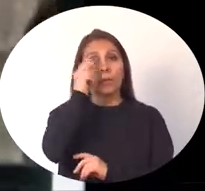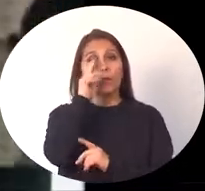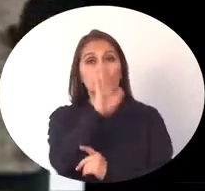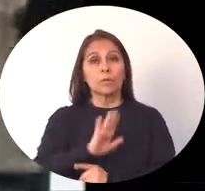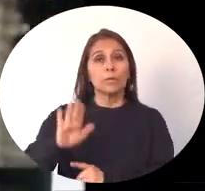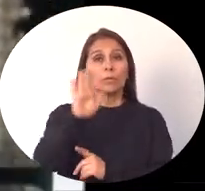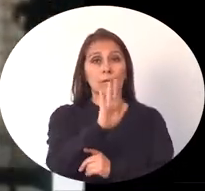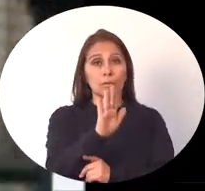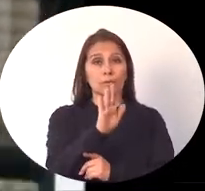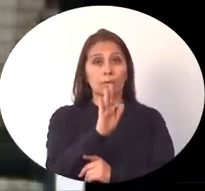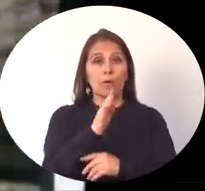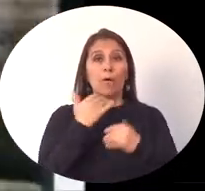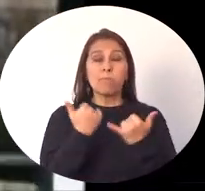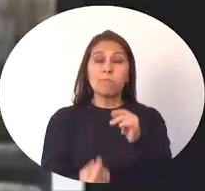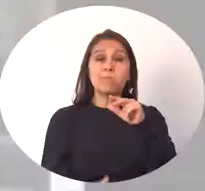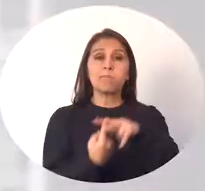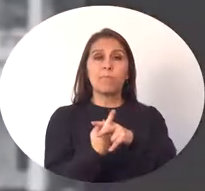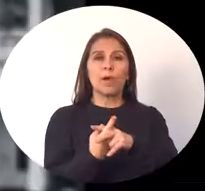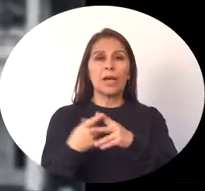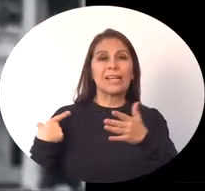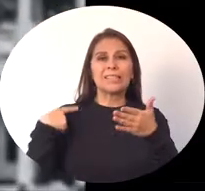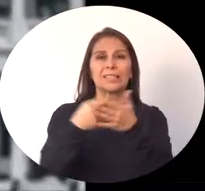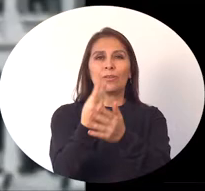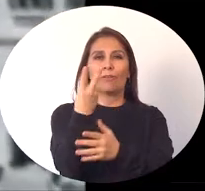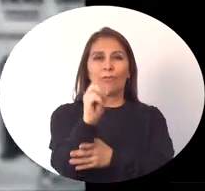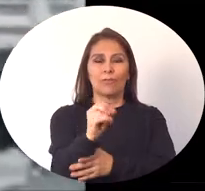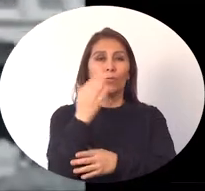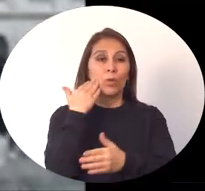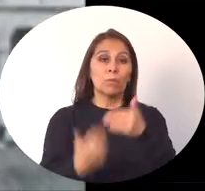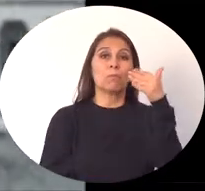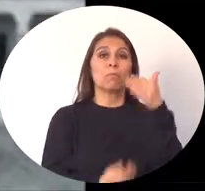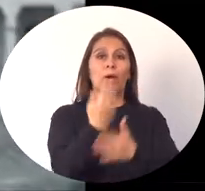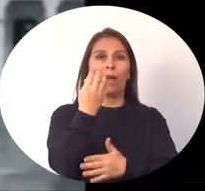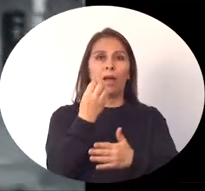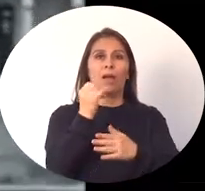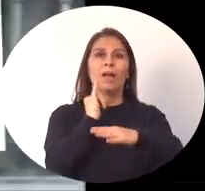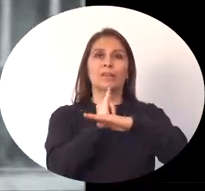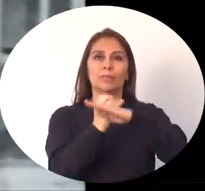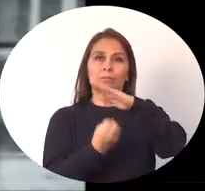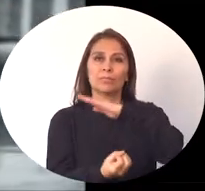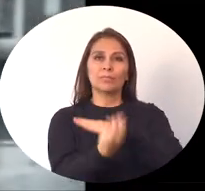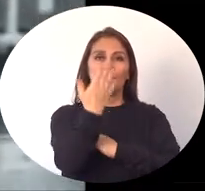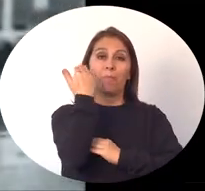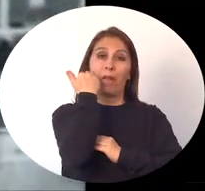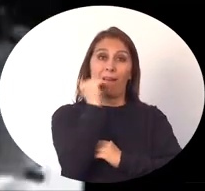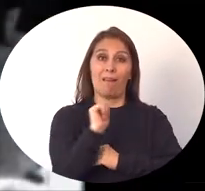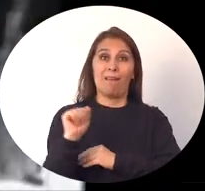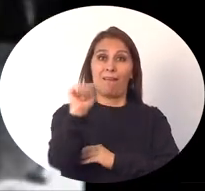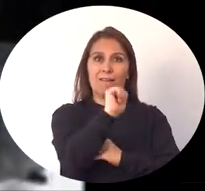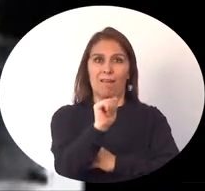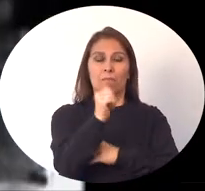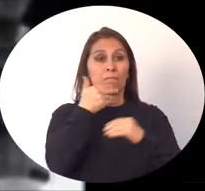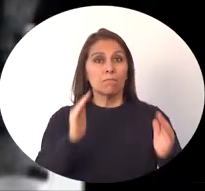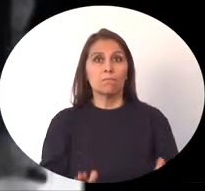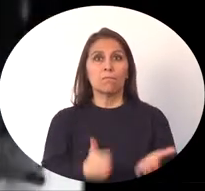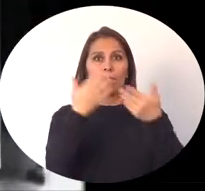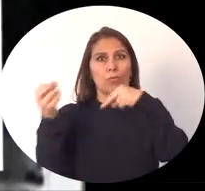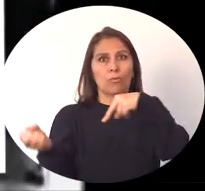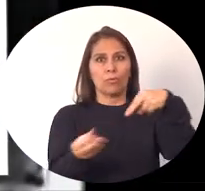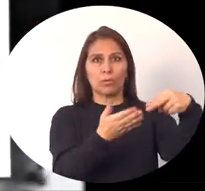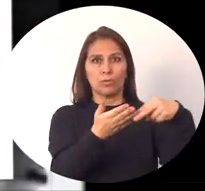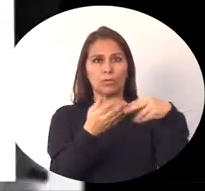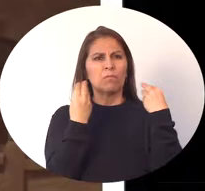Universidad Pedagógica Nacional se constituye a principios del siglo XX a partir del Instituto Pedagógico Nacional para Señoritas, que mejoró la